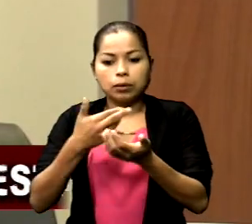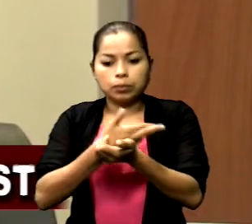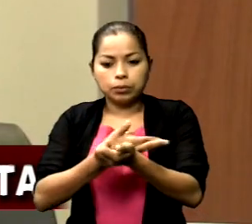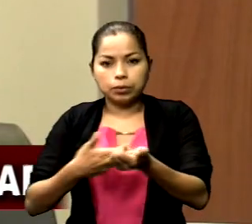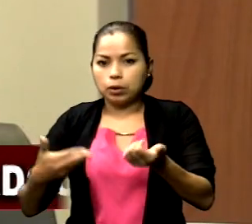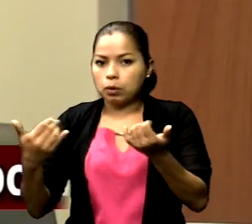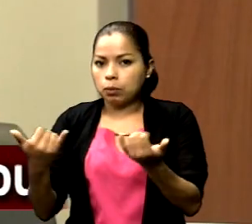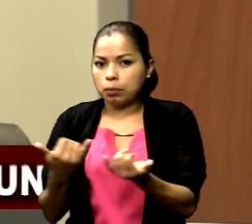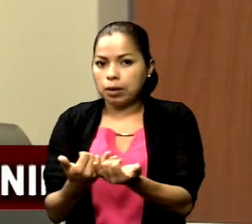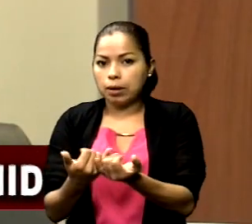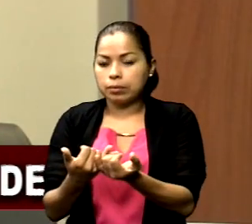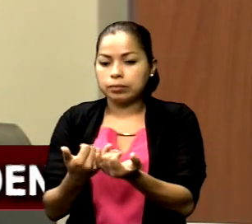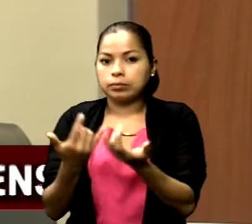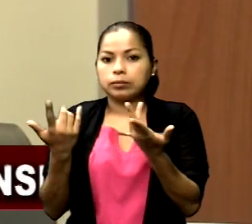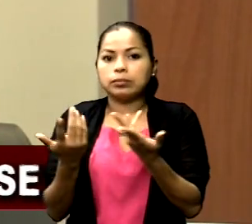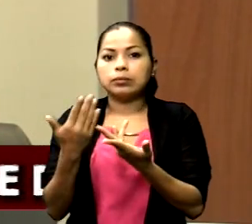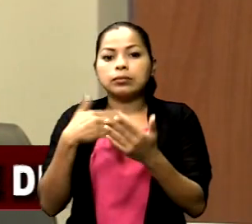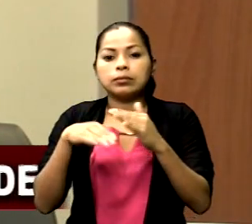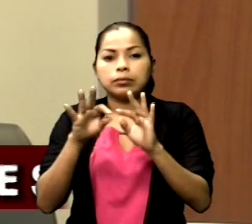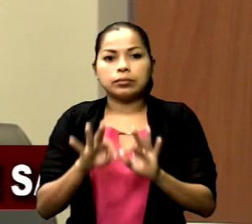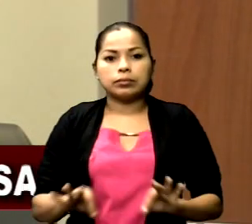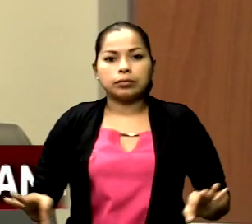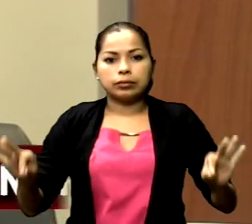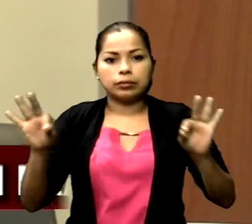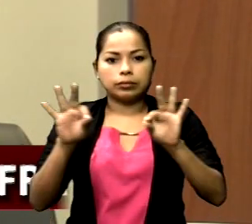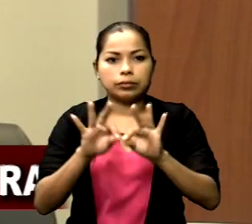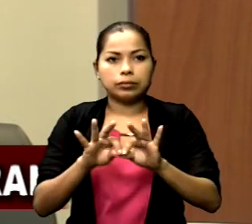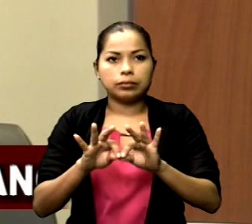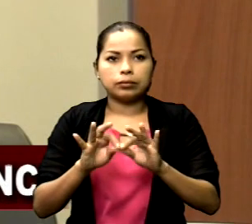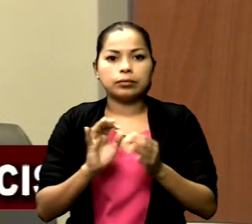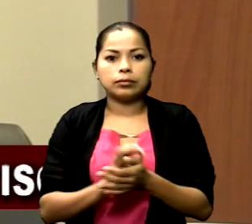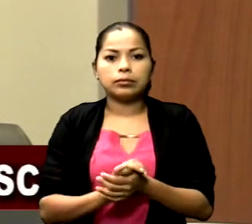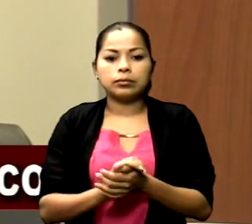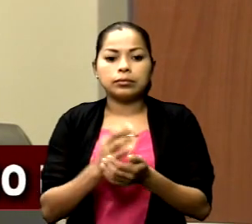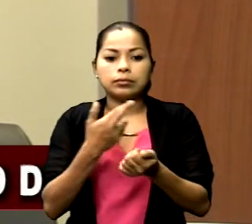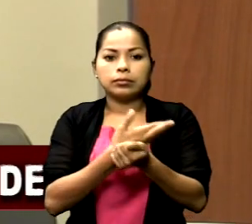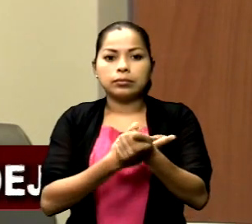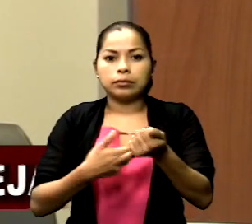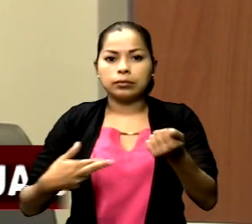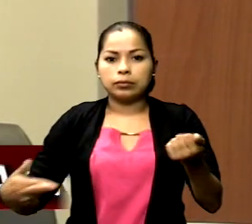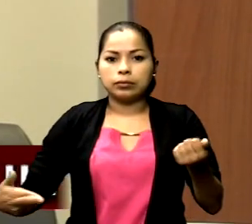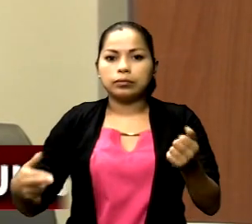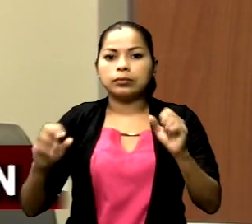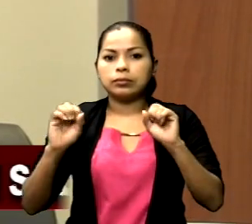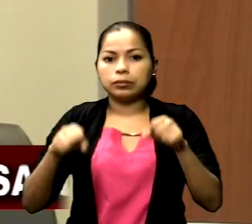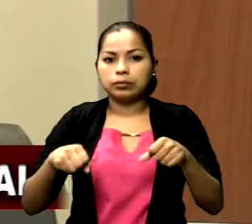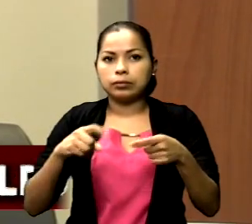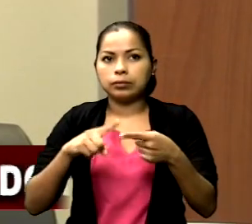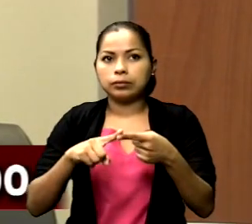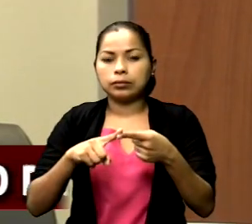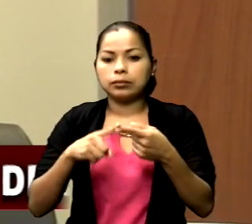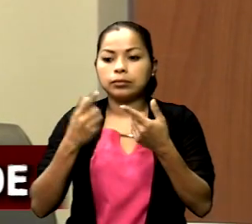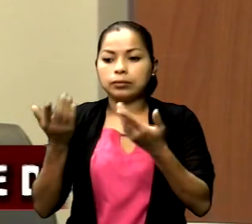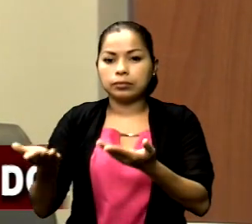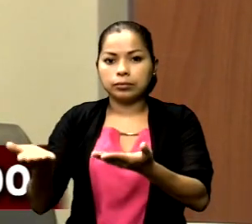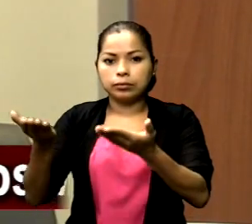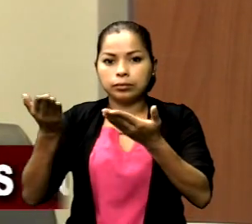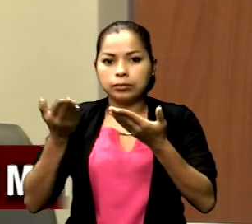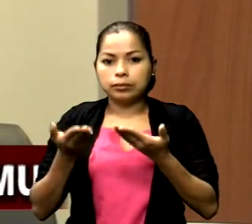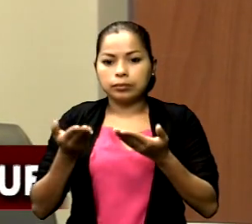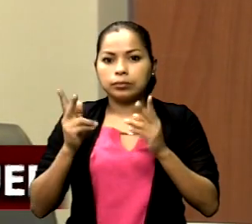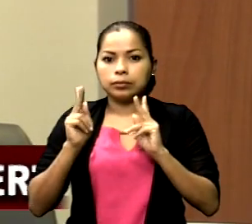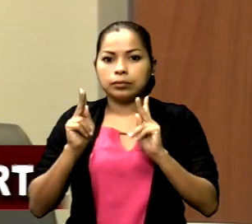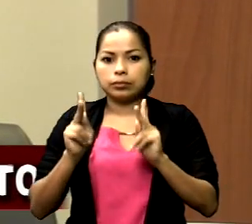sangre humana, y lo más importante es de esa sangre es que pueda ser recibida por